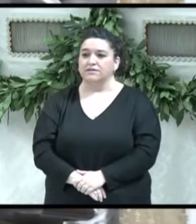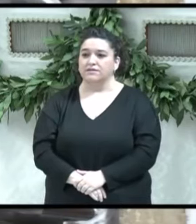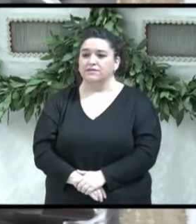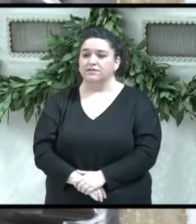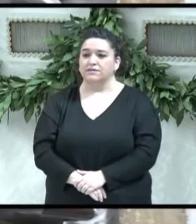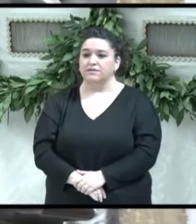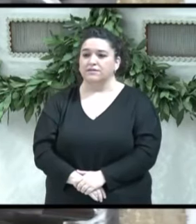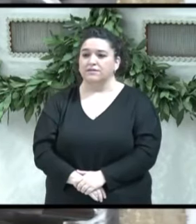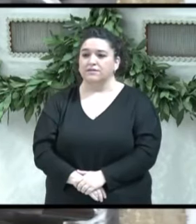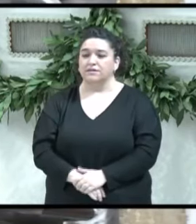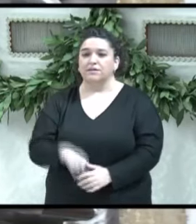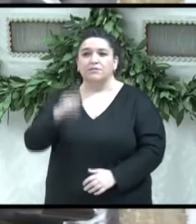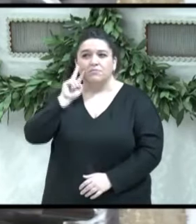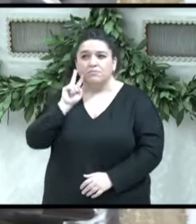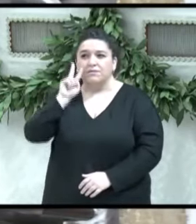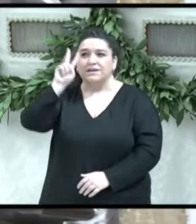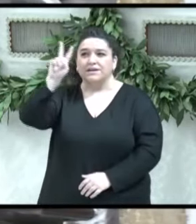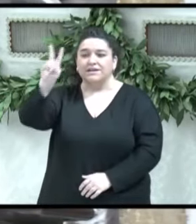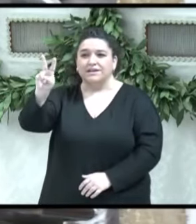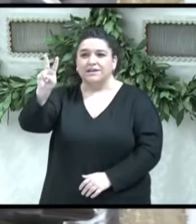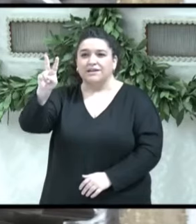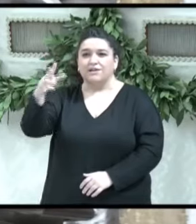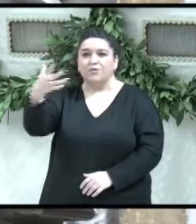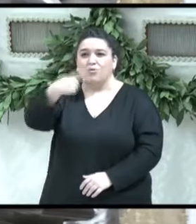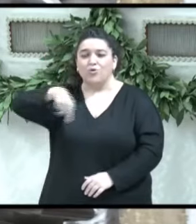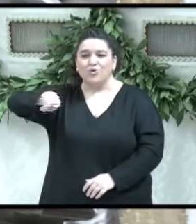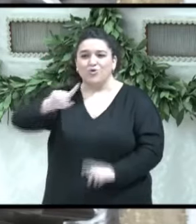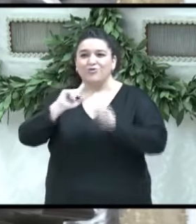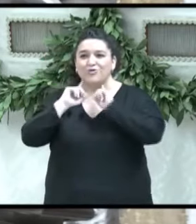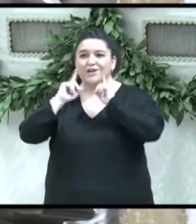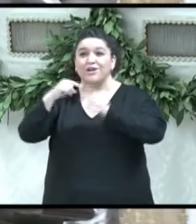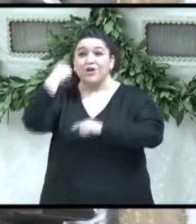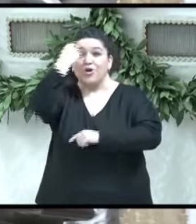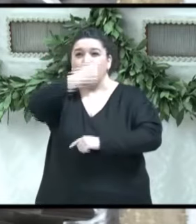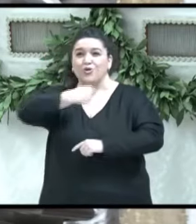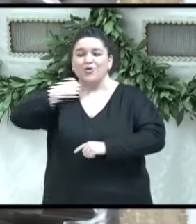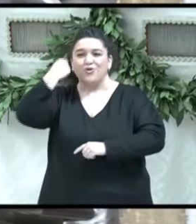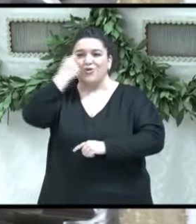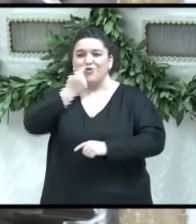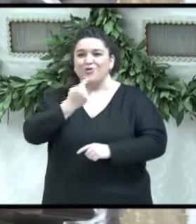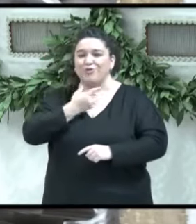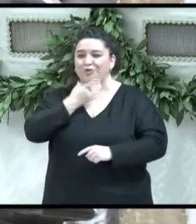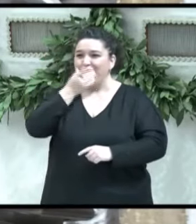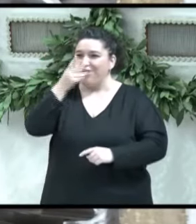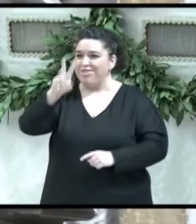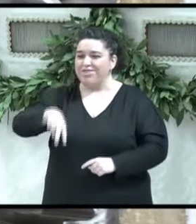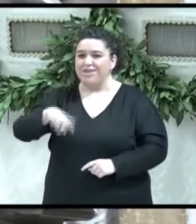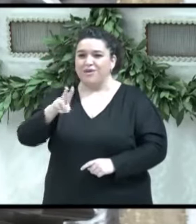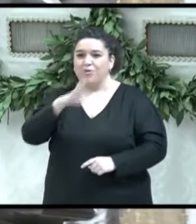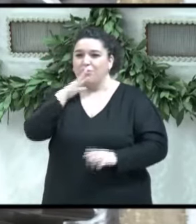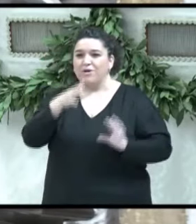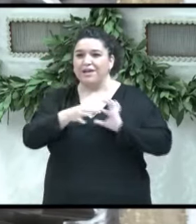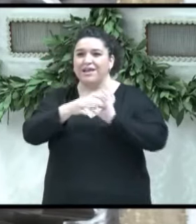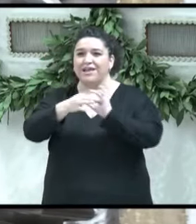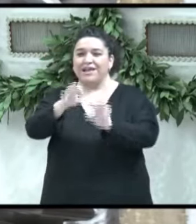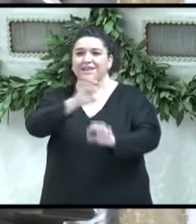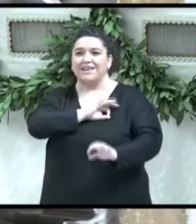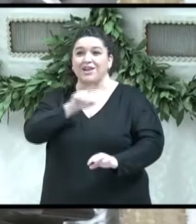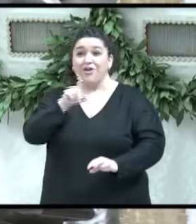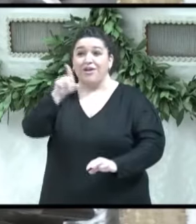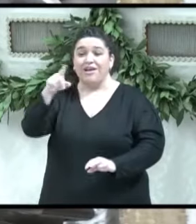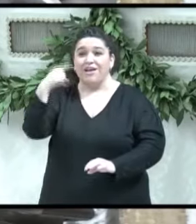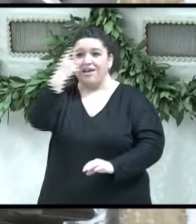anas contemplad y quedaréis radiantes vuestro rostro no se avergonzar si el afligido invoca al Señor él lo